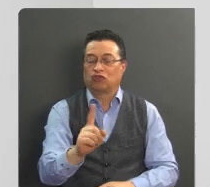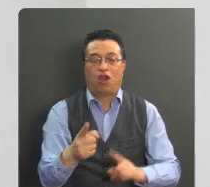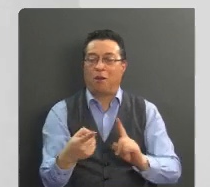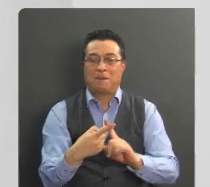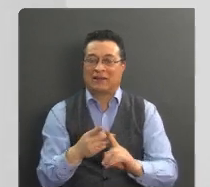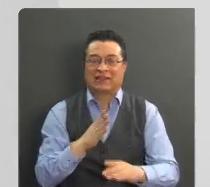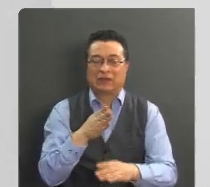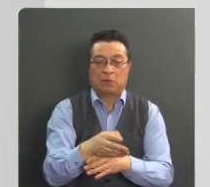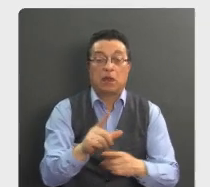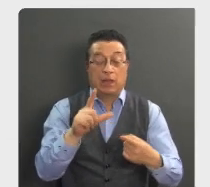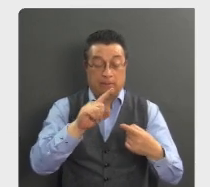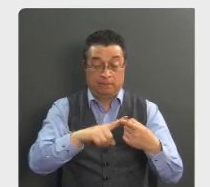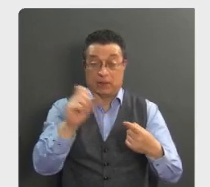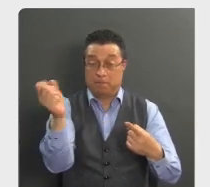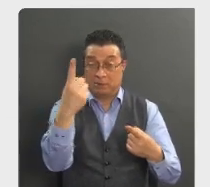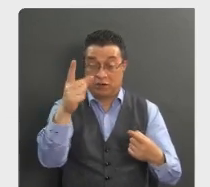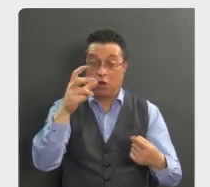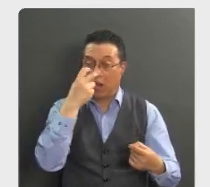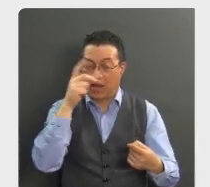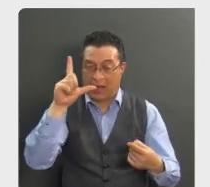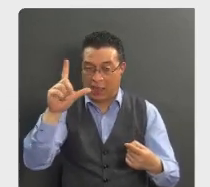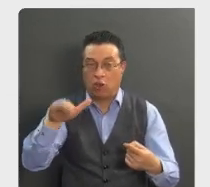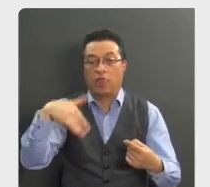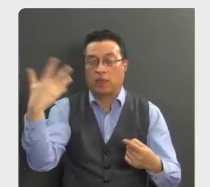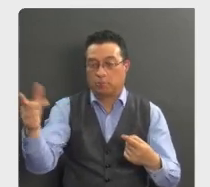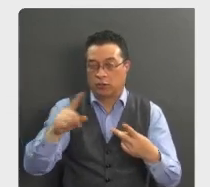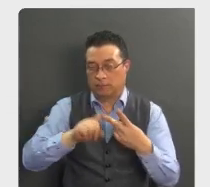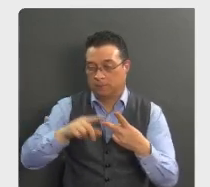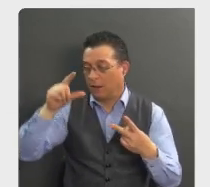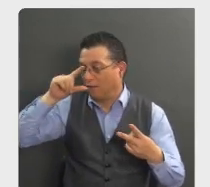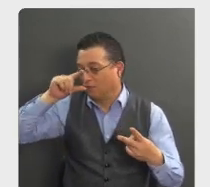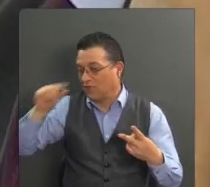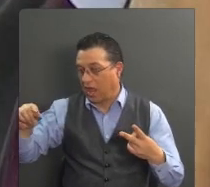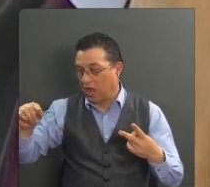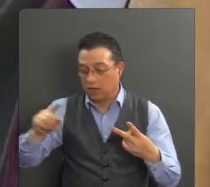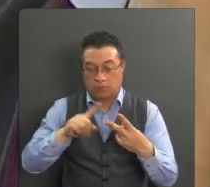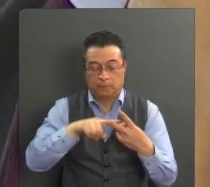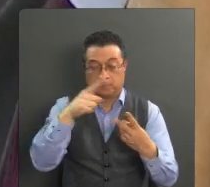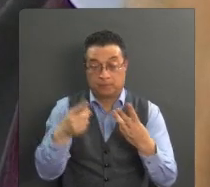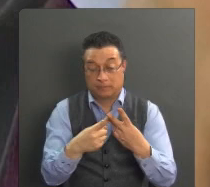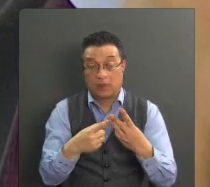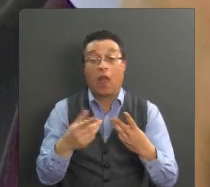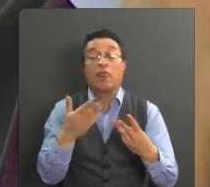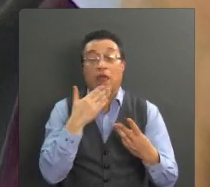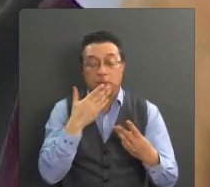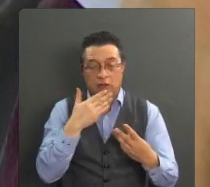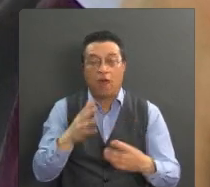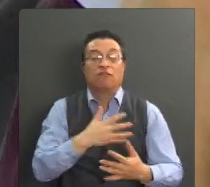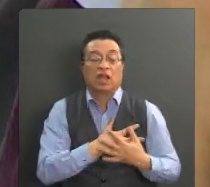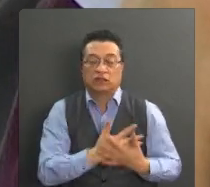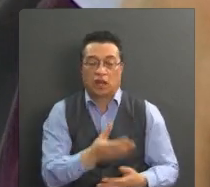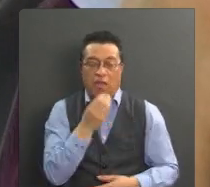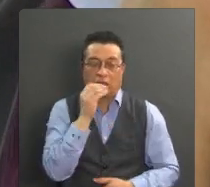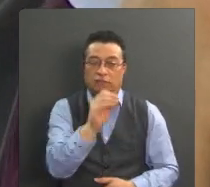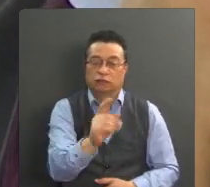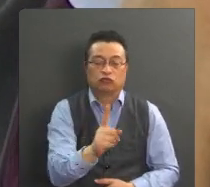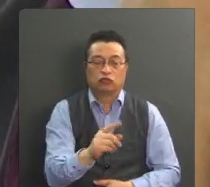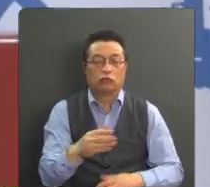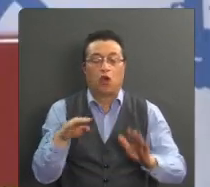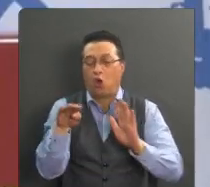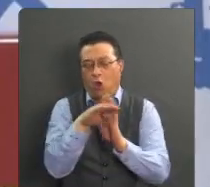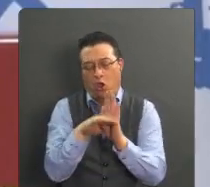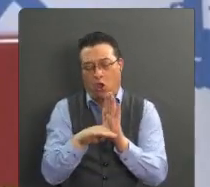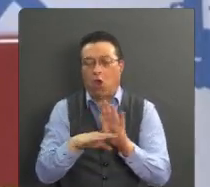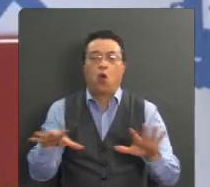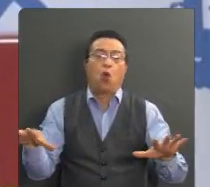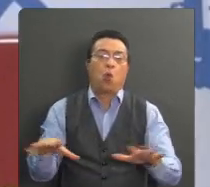partiendo por Ricardo Lagos, seguido por Eduardo Frei. Trascendiendo en las últimas horas que Michelle Bachelet no asistirá a la ceremonia por topes de agenda debido